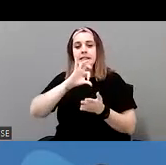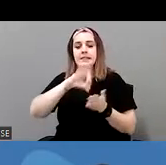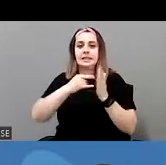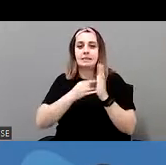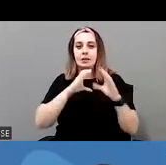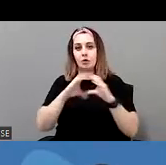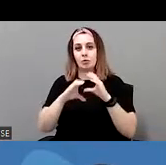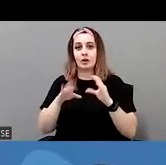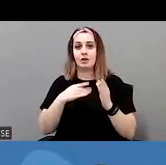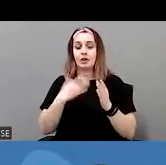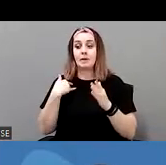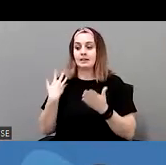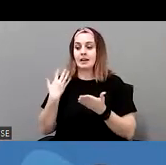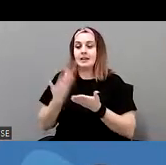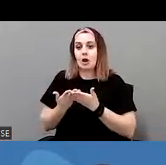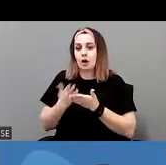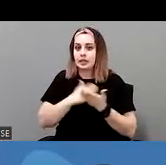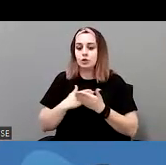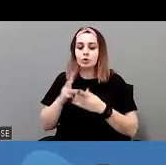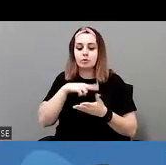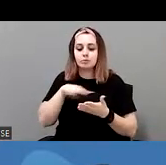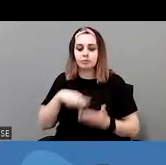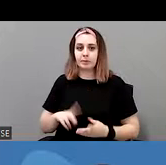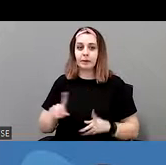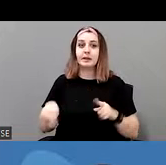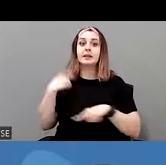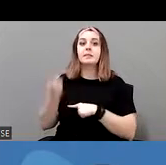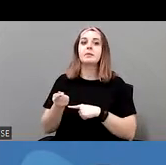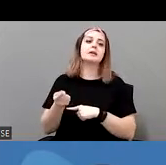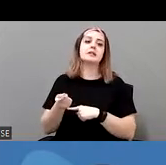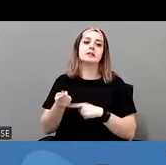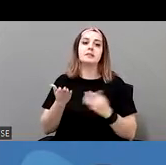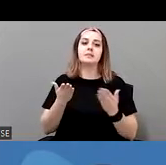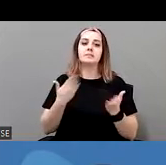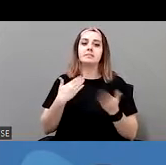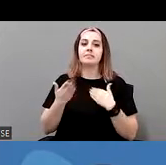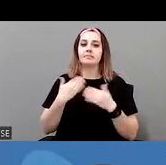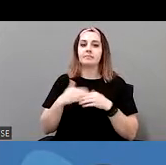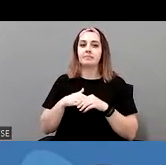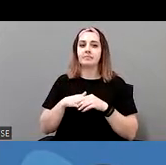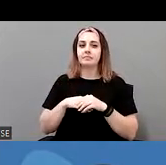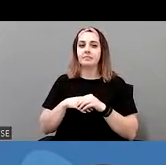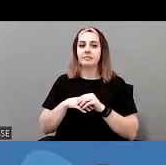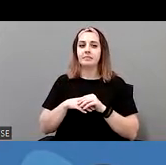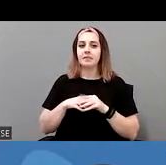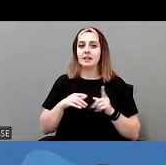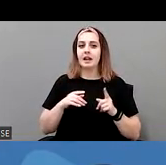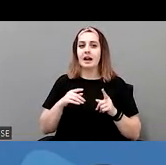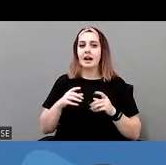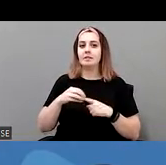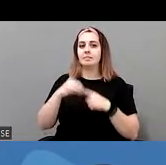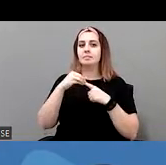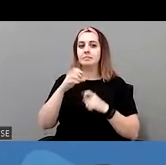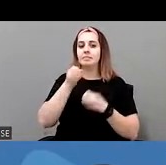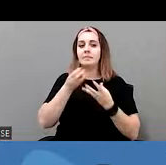que hay realizados hasta el momento. Posteriormente, realizamos entrevistas a informantes clave, todas